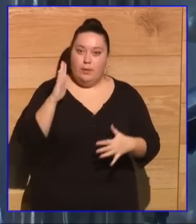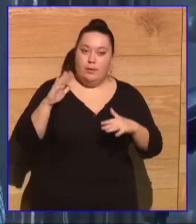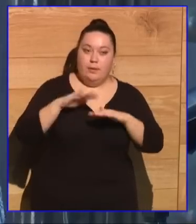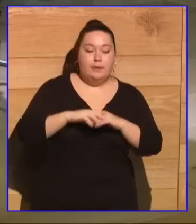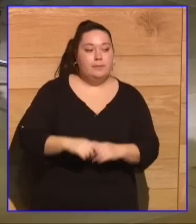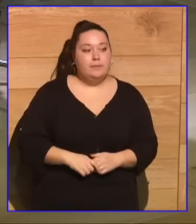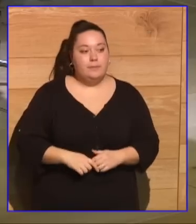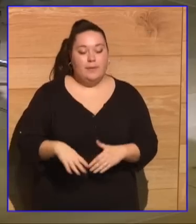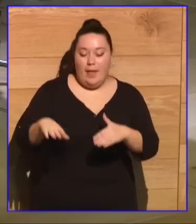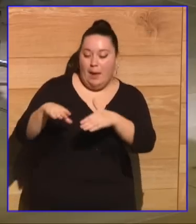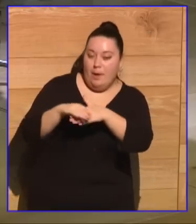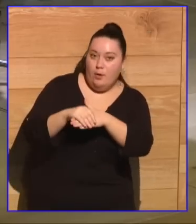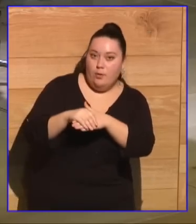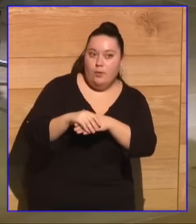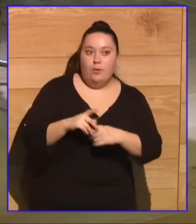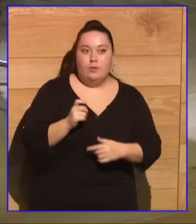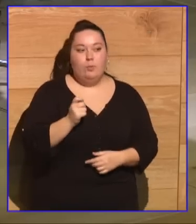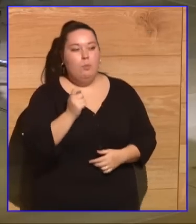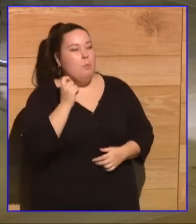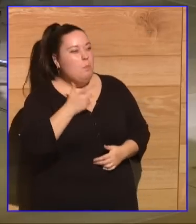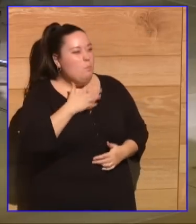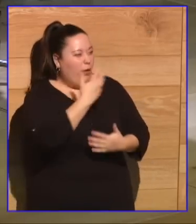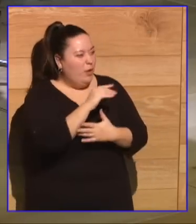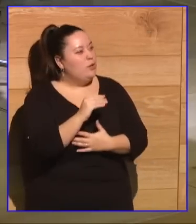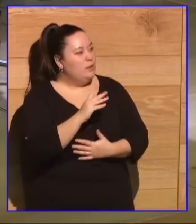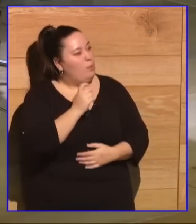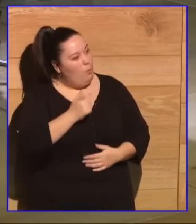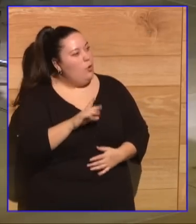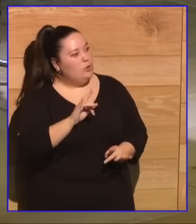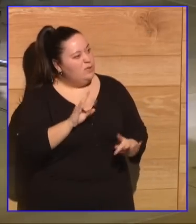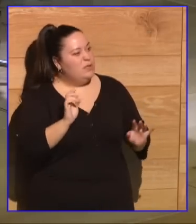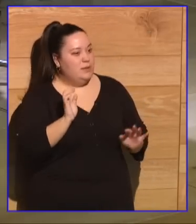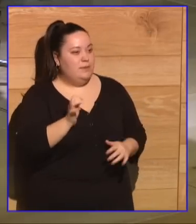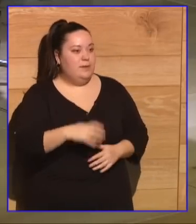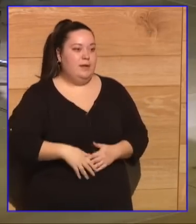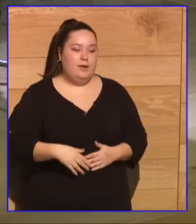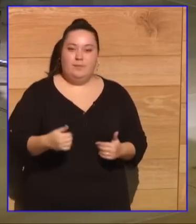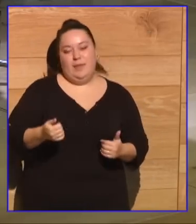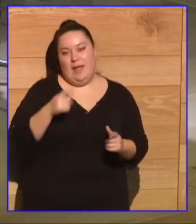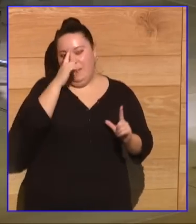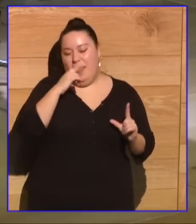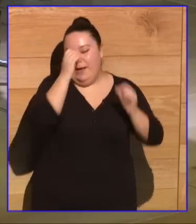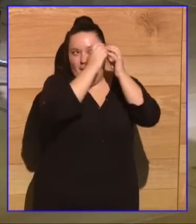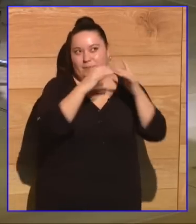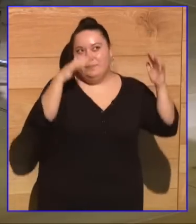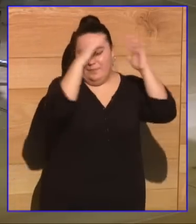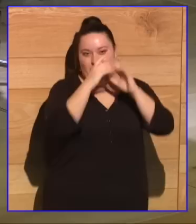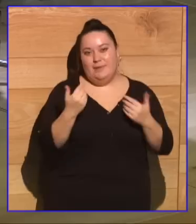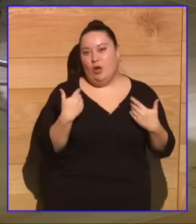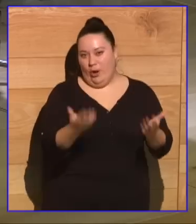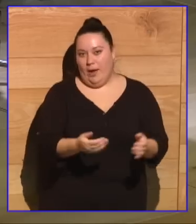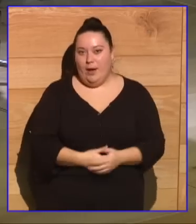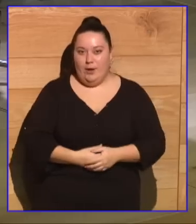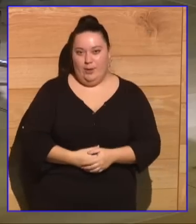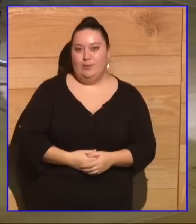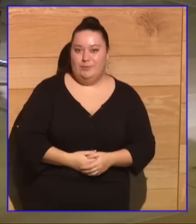mano? A lo mejor sí que es un poco de adolescente. Y os regalamos esta imagen. ¿Vale? Queridos oyentes